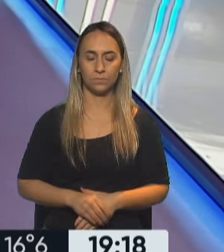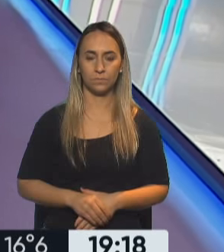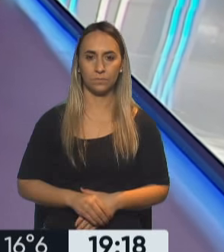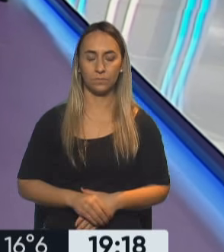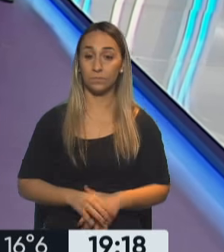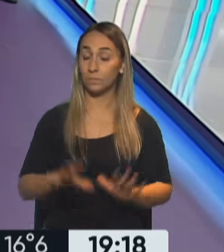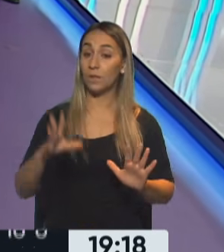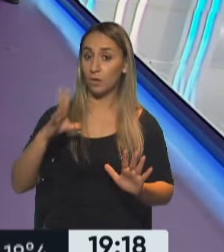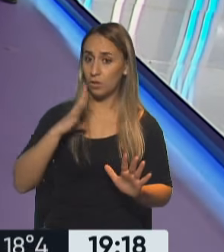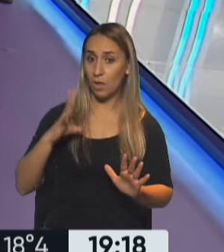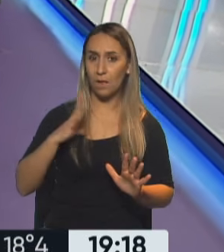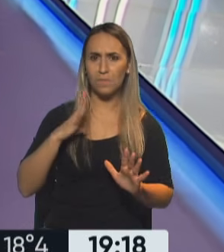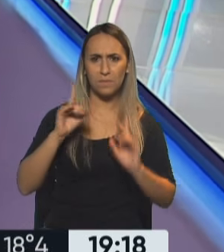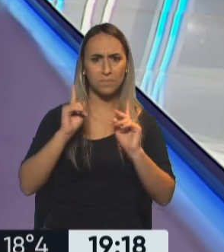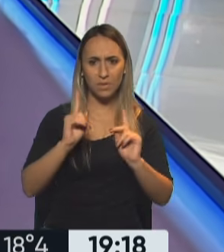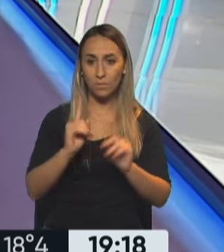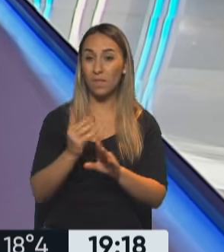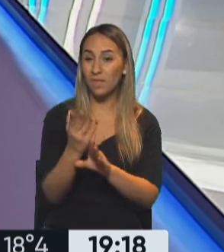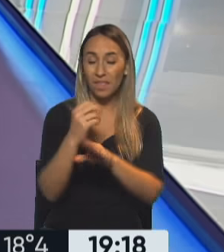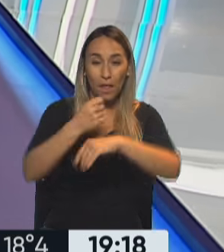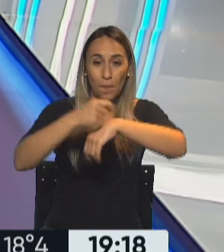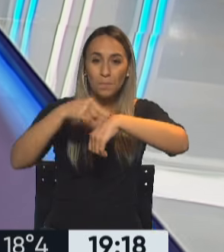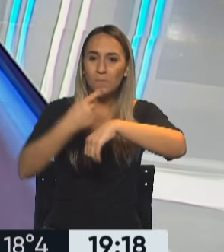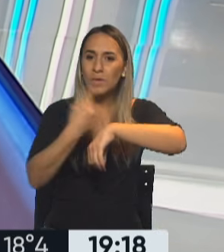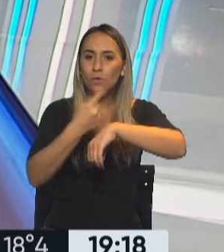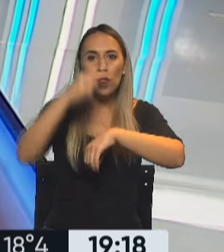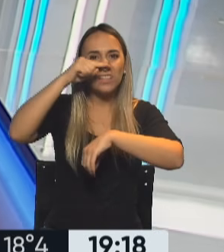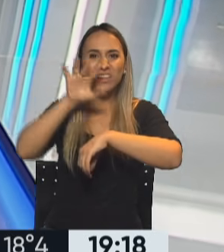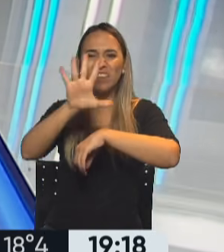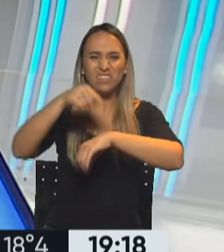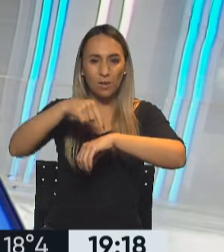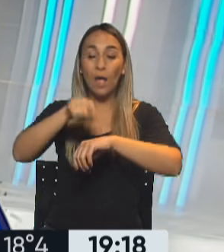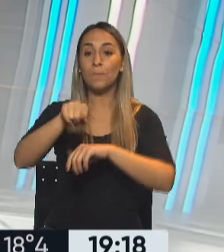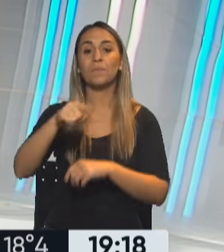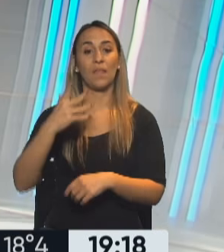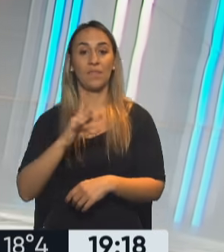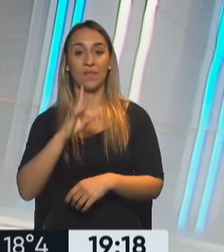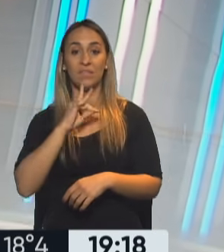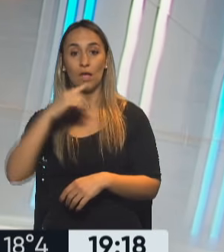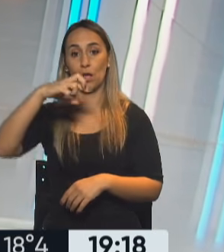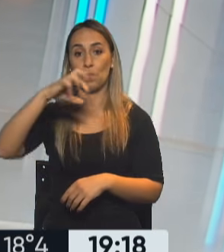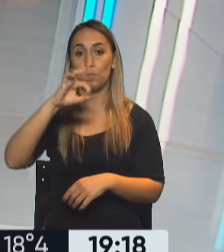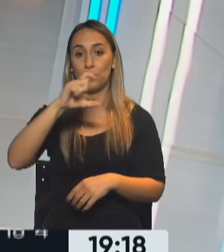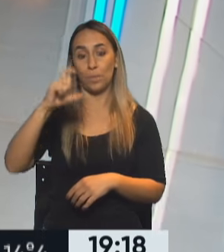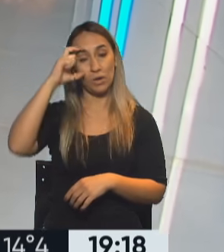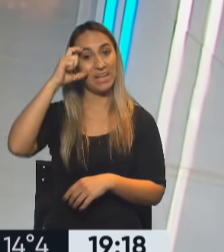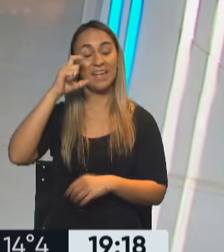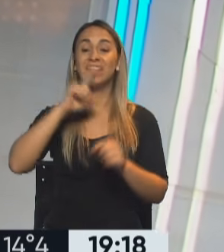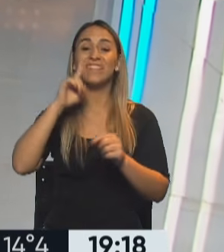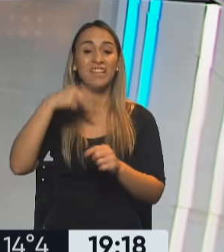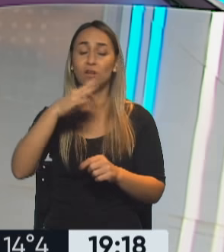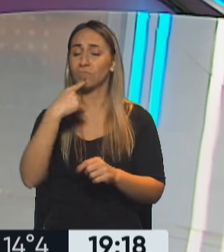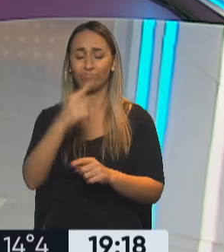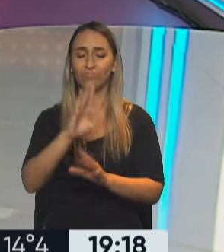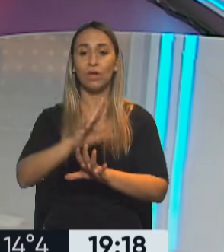todavía continúan las repercusiones del minuto 75 cuando mauricio pochettino dijo cambio a kimi